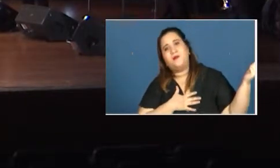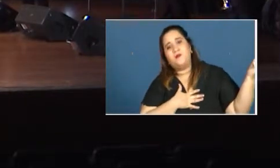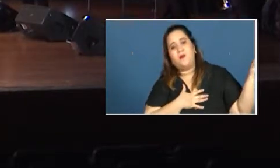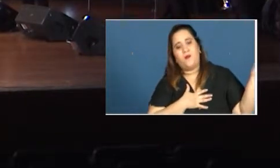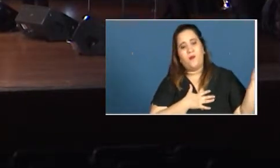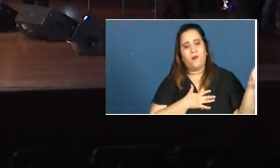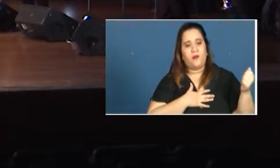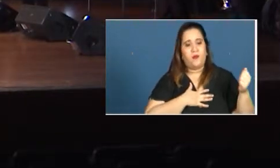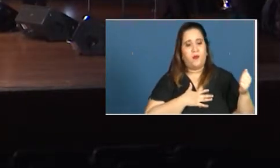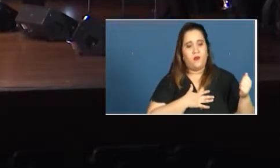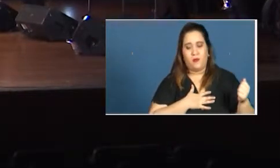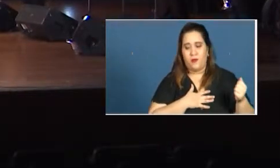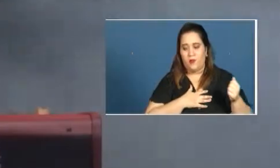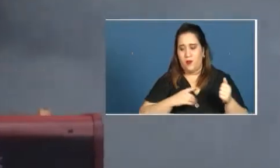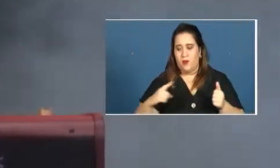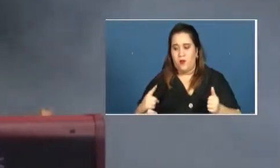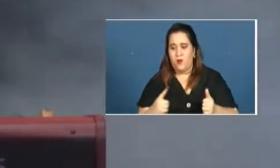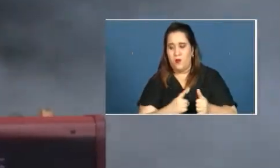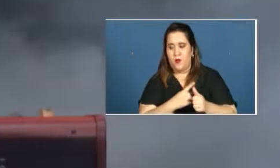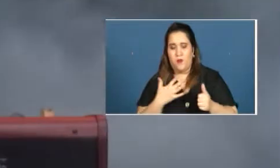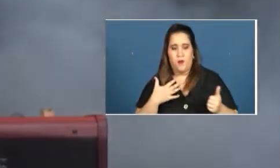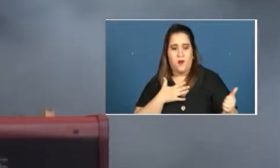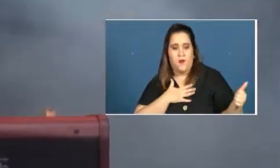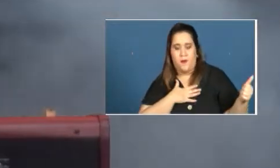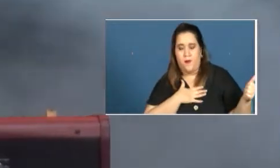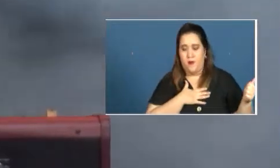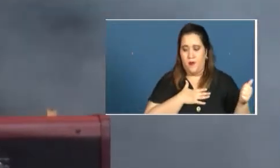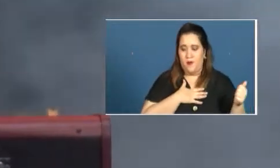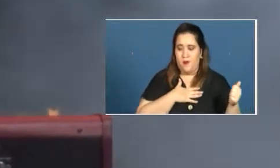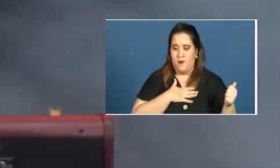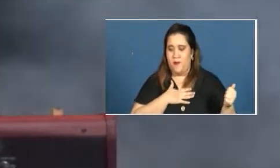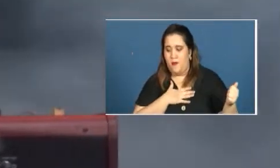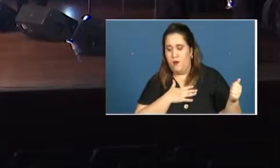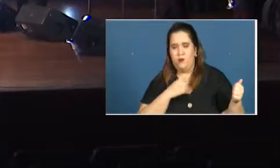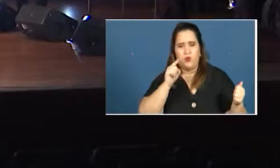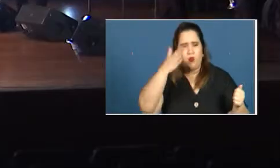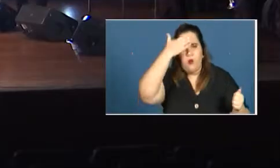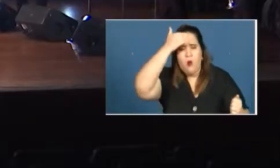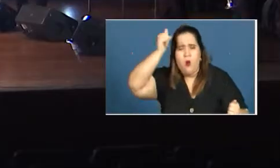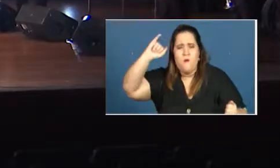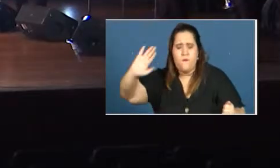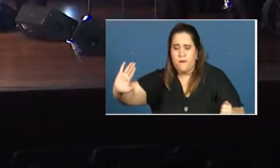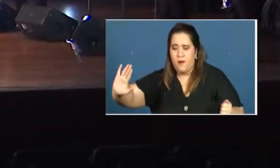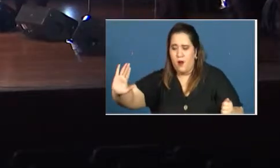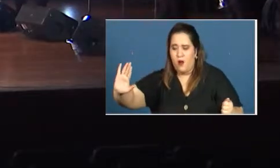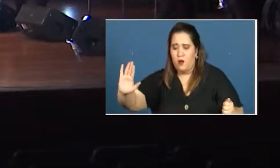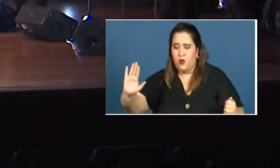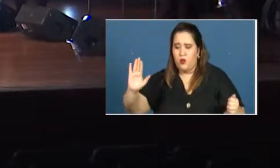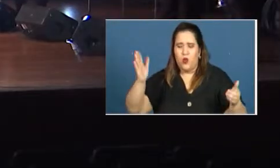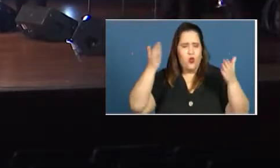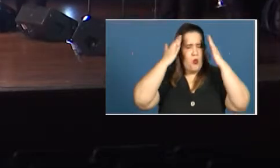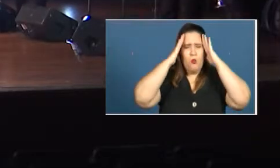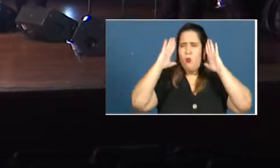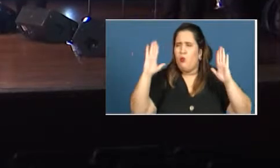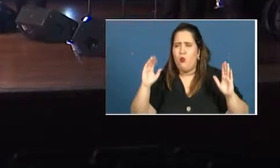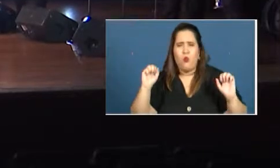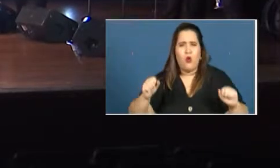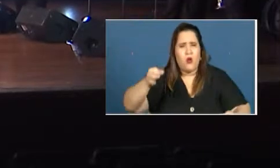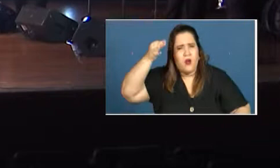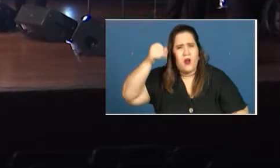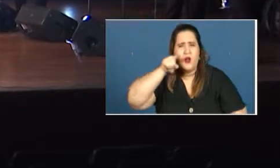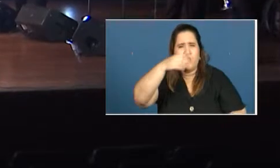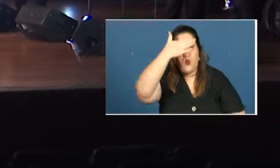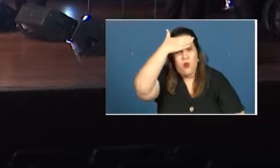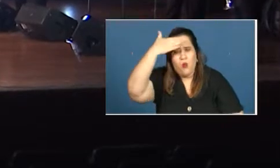No entiendo, no puedo creer que hayas olvidado la magia de aquella noche en que